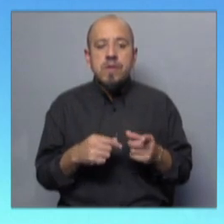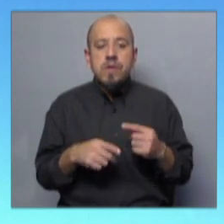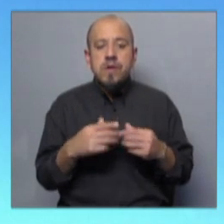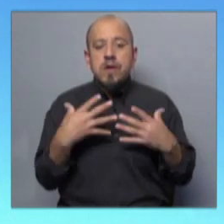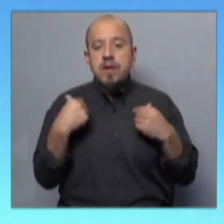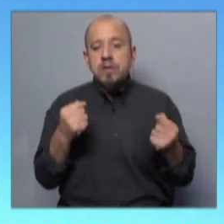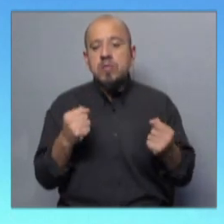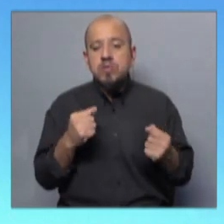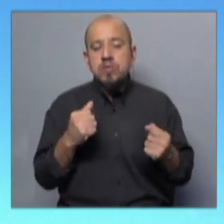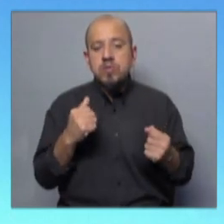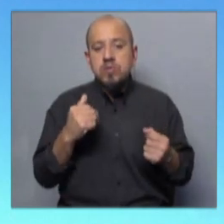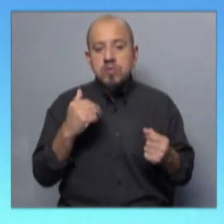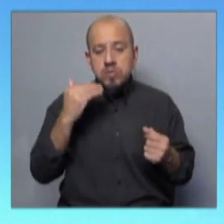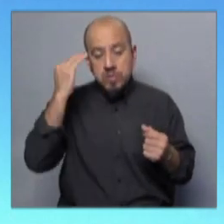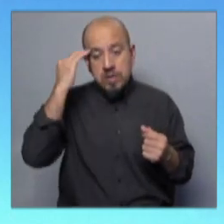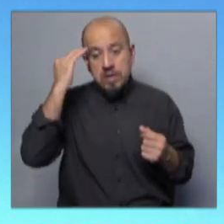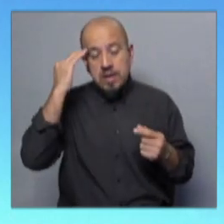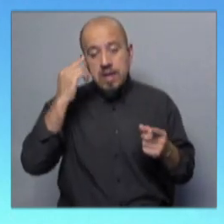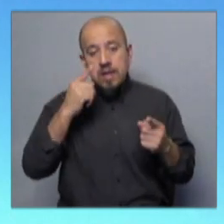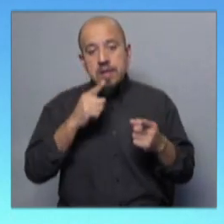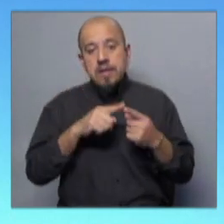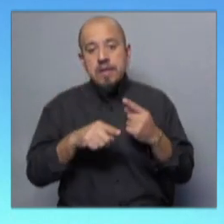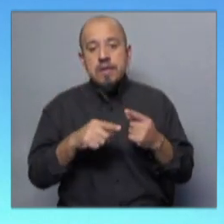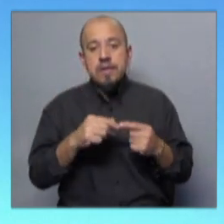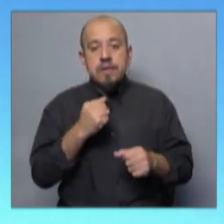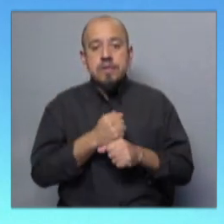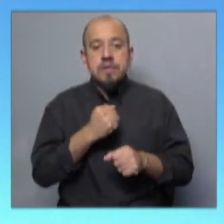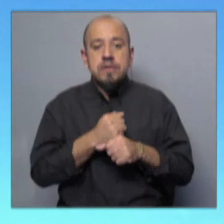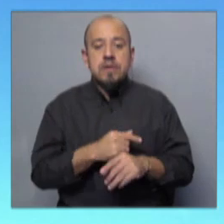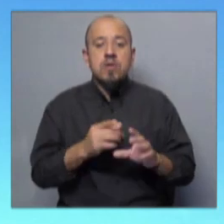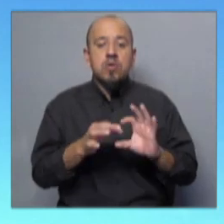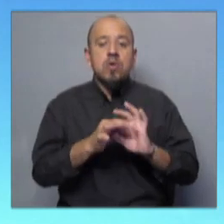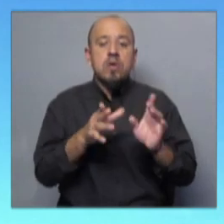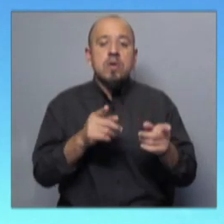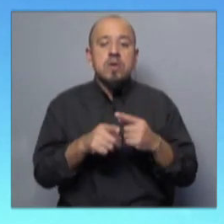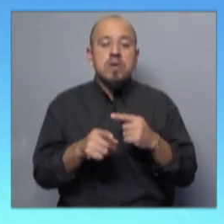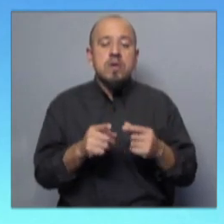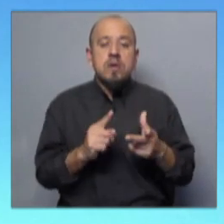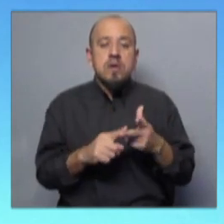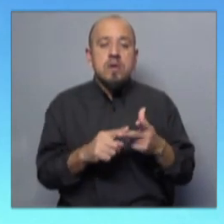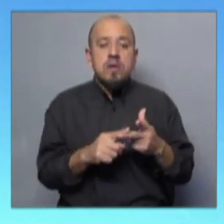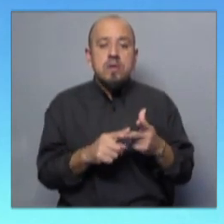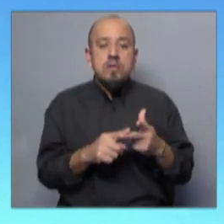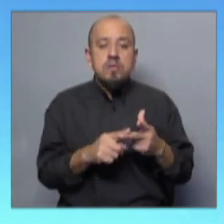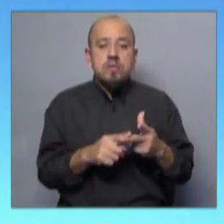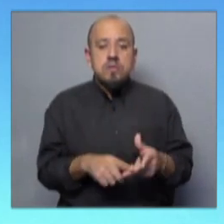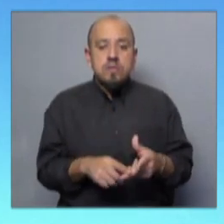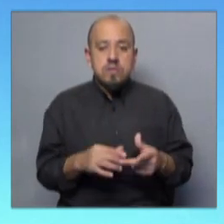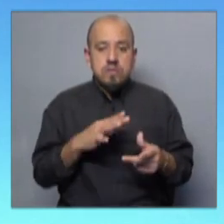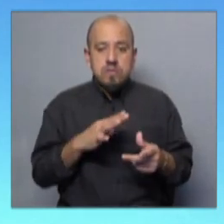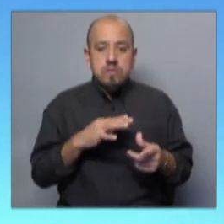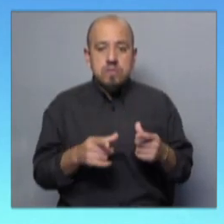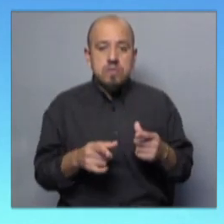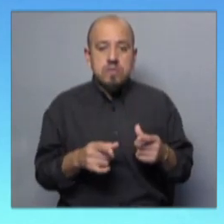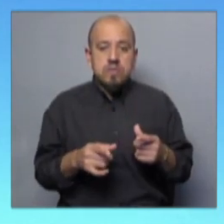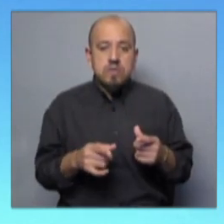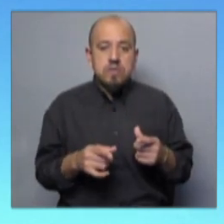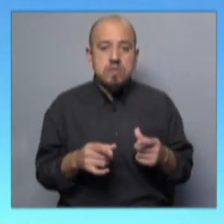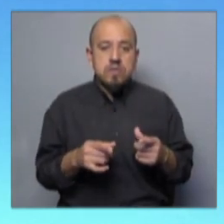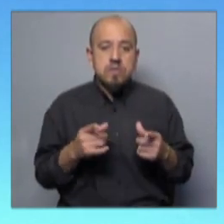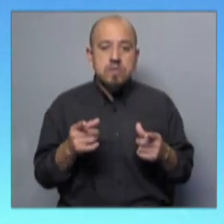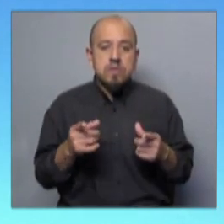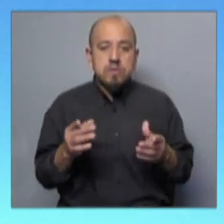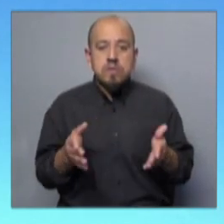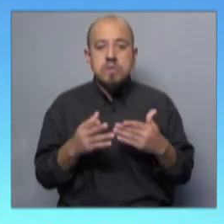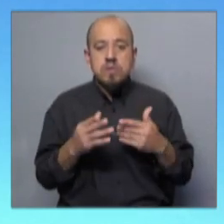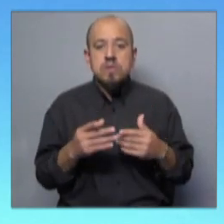salud mental y el trabajo con los liberados y las medidas alternativas tengan un empujón